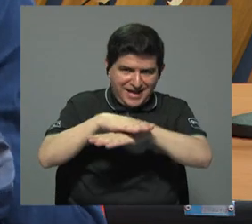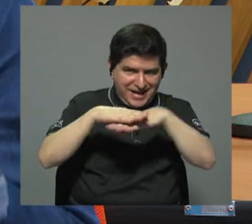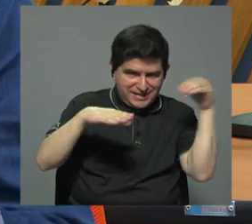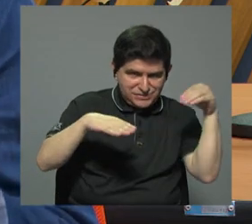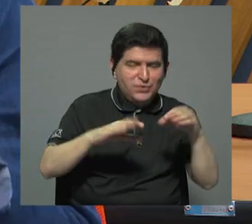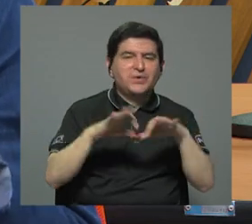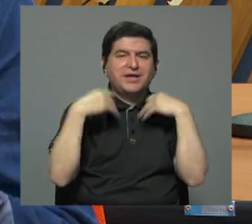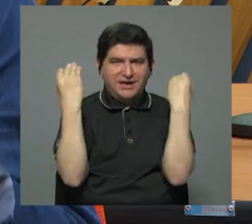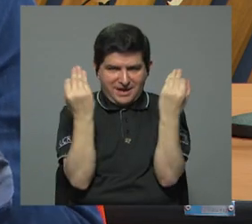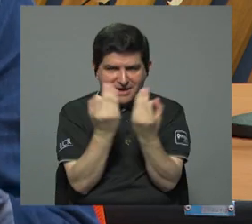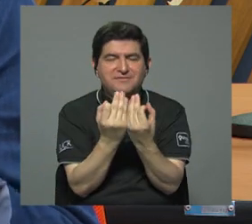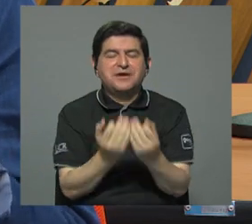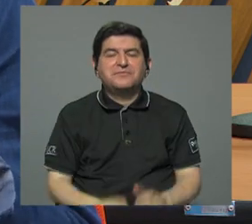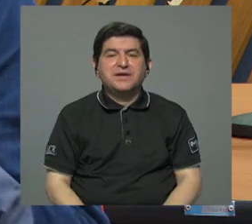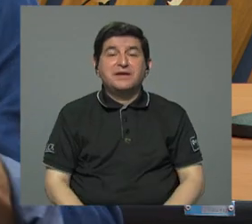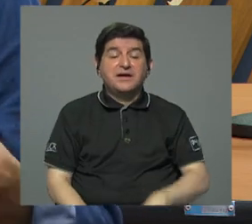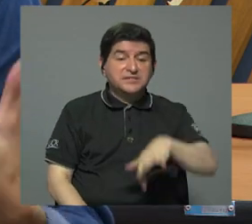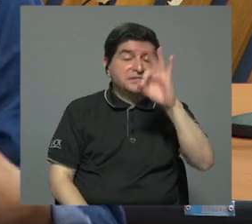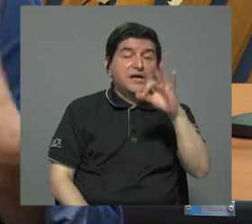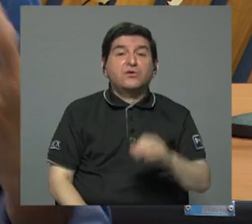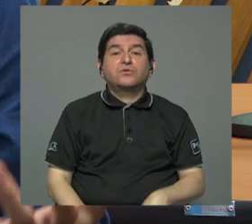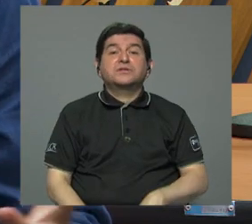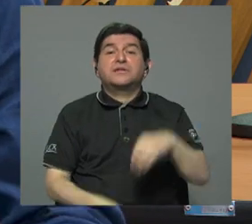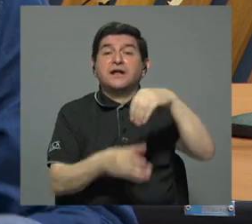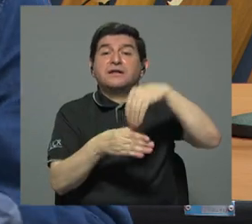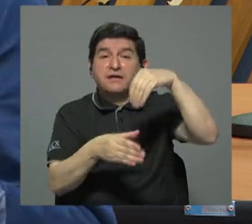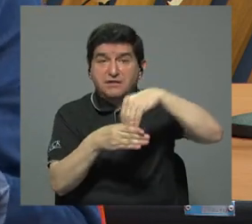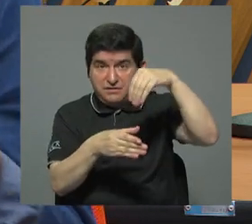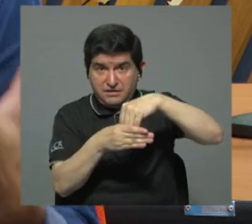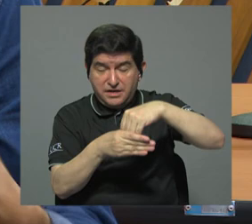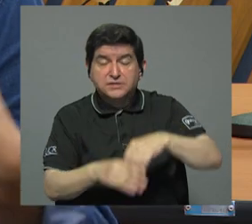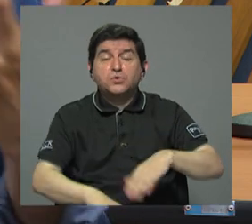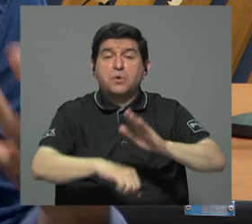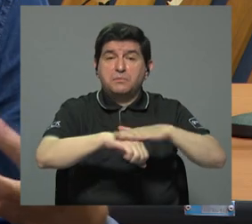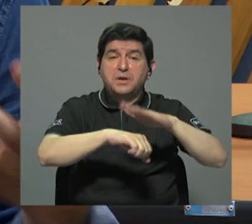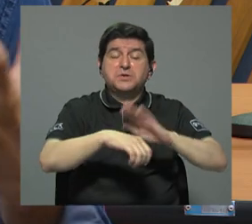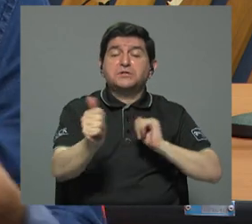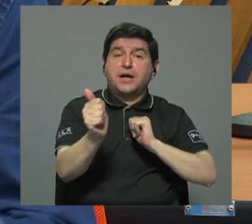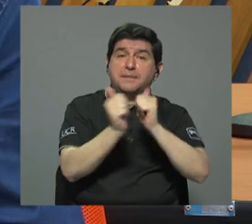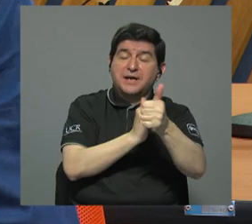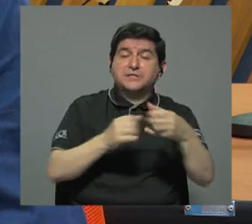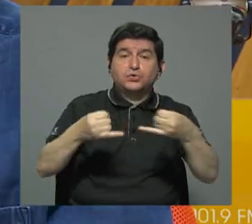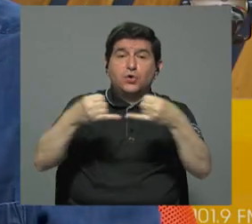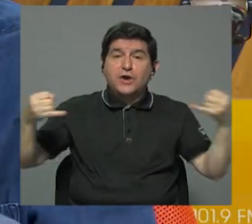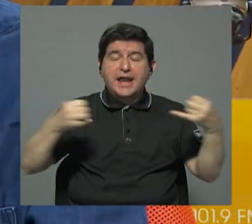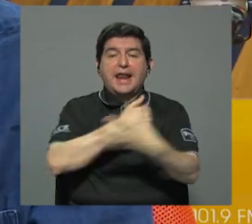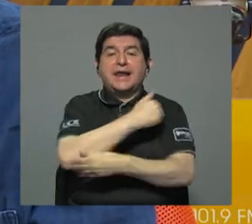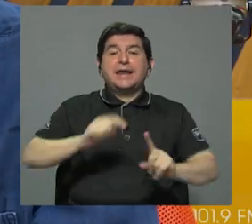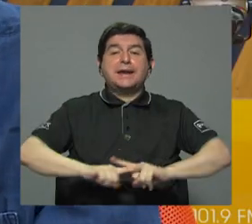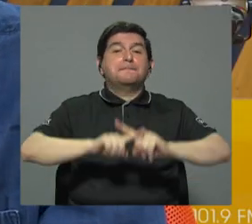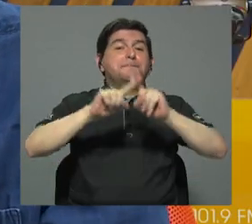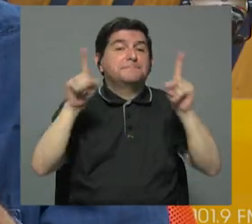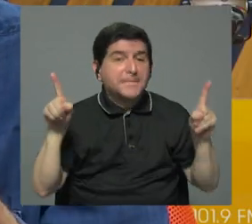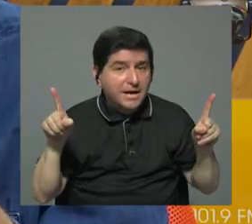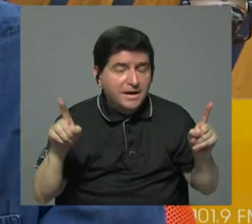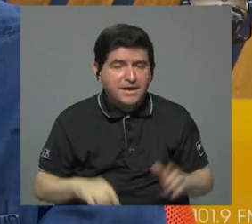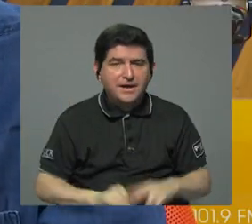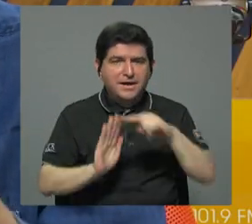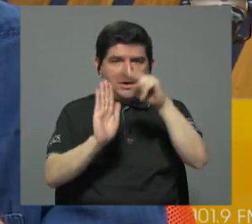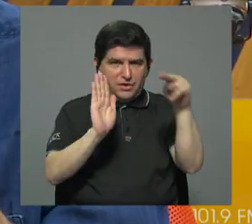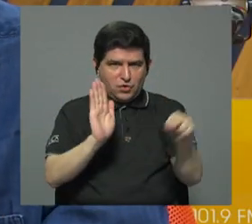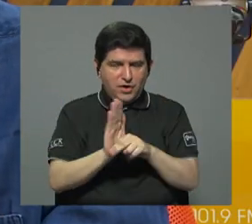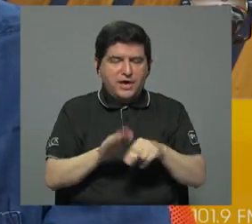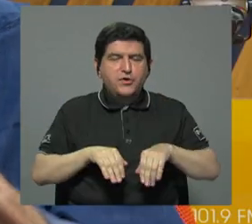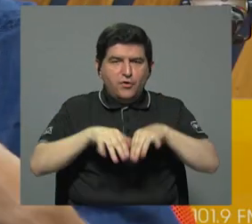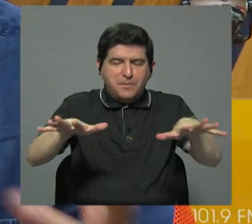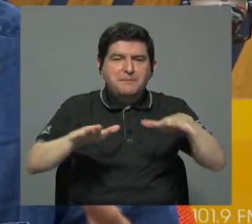a familias que habían logrado conseguir una fuente de ingresos que les permitió superar la línea de pobreza. Sin embargo, la normativa de la